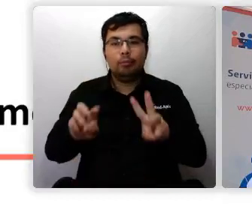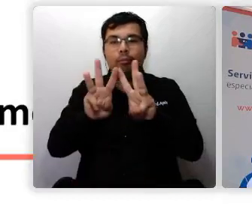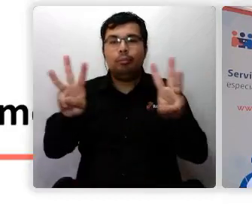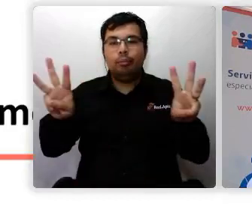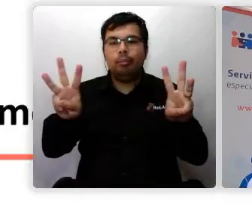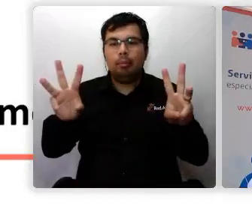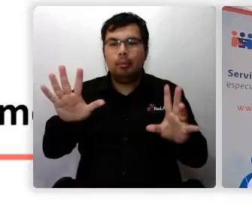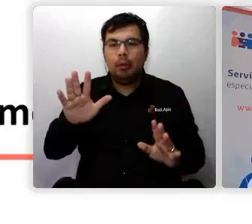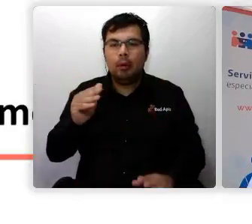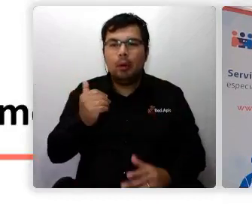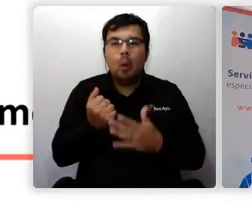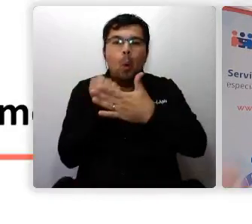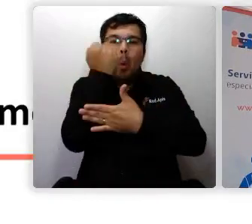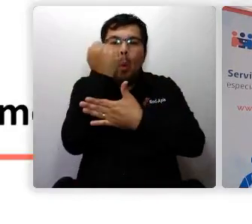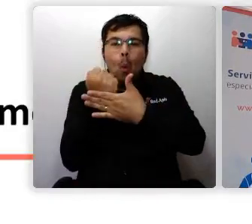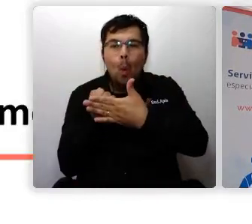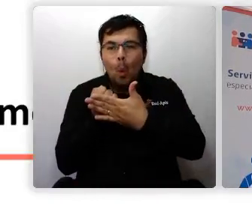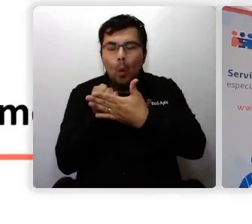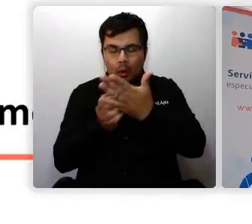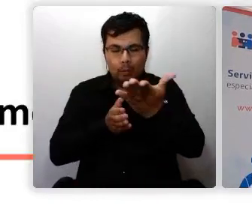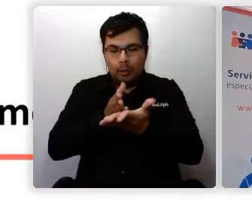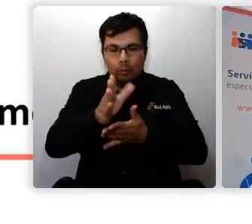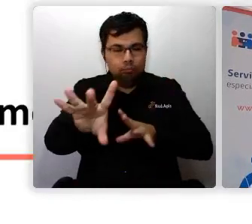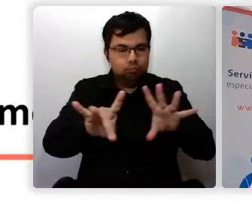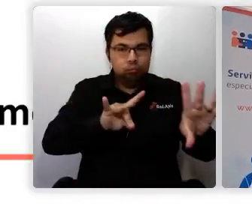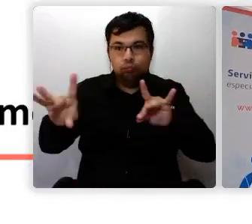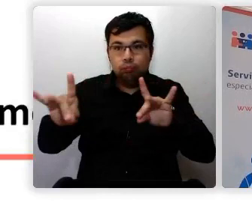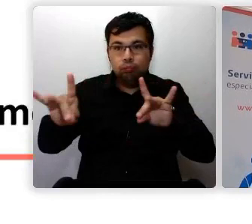comenzó a capturar gente